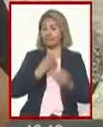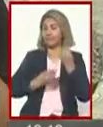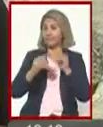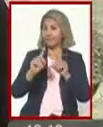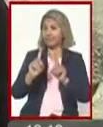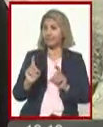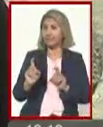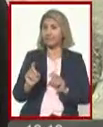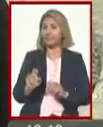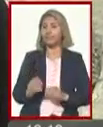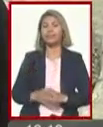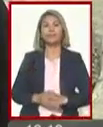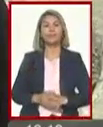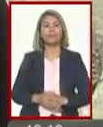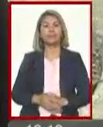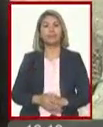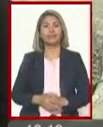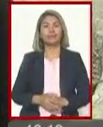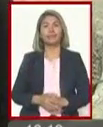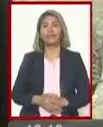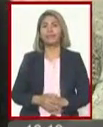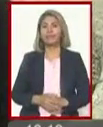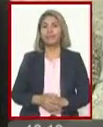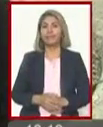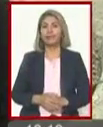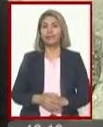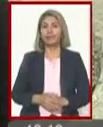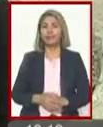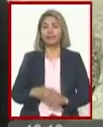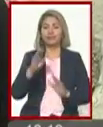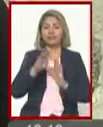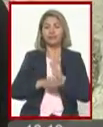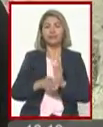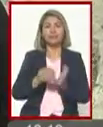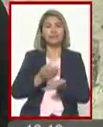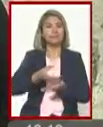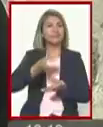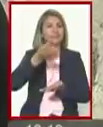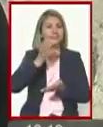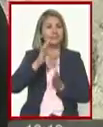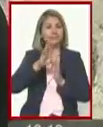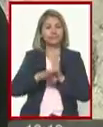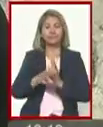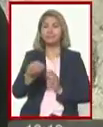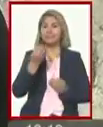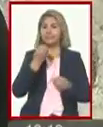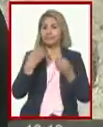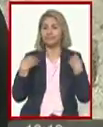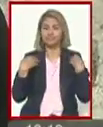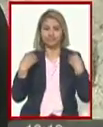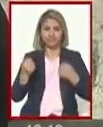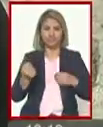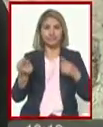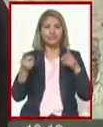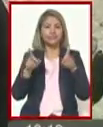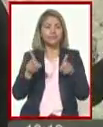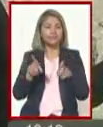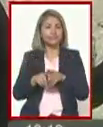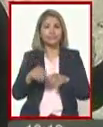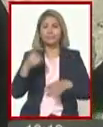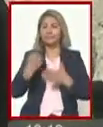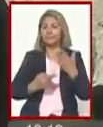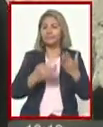alimentando él? Sí, tiene una dieta, sí. Menos líquido y menos comida saludable, igual digamos, de acuerdo a lo que